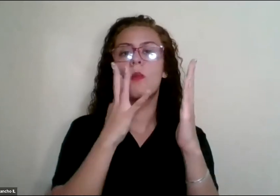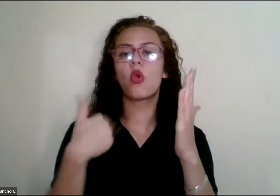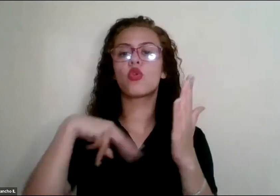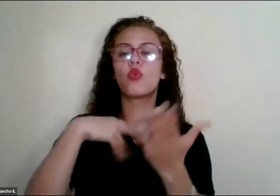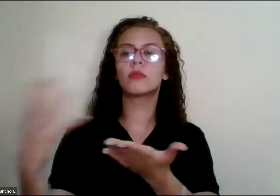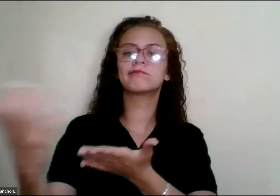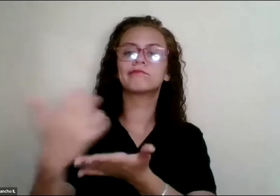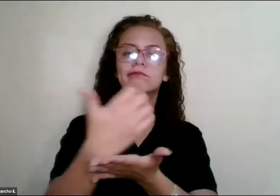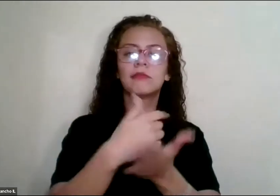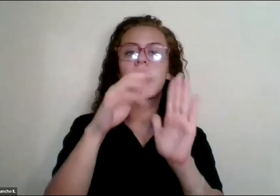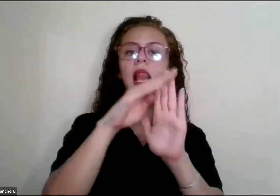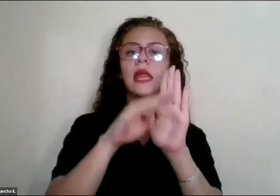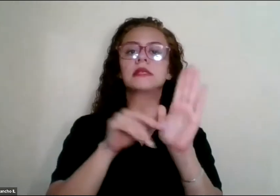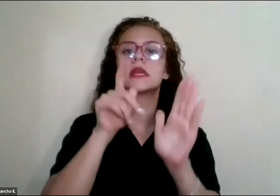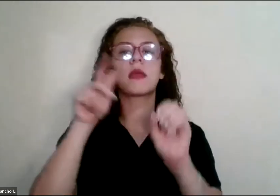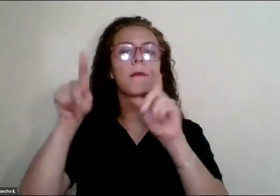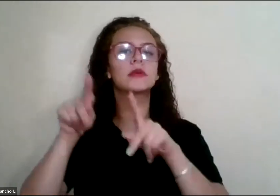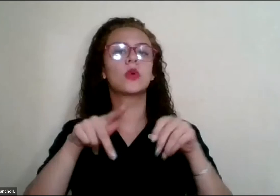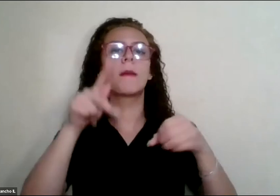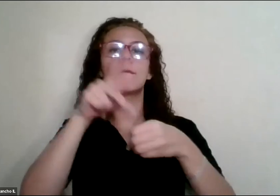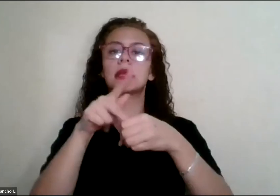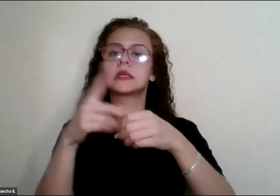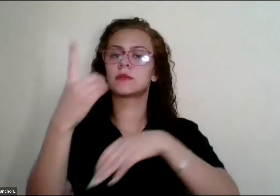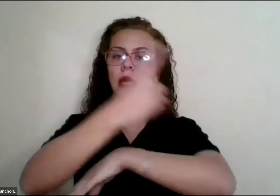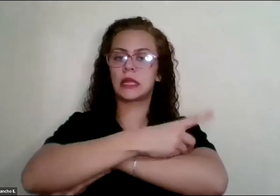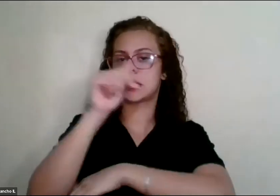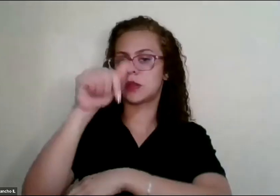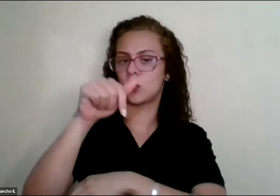lista de participantes que vamos a tener en el día de hoy.